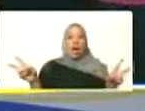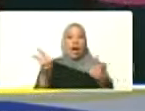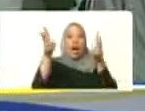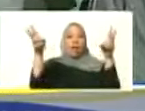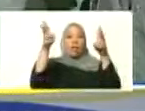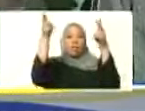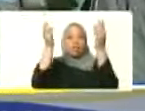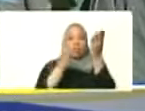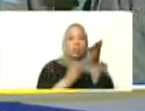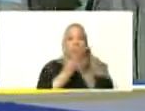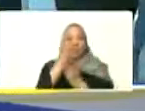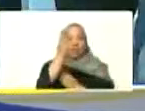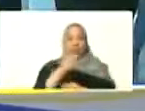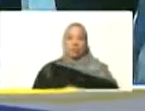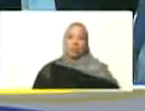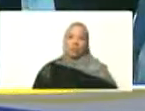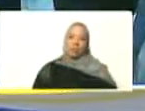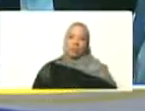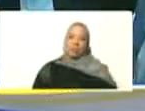siempre.